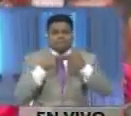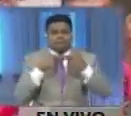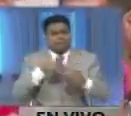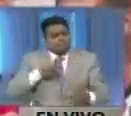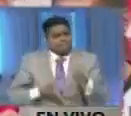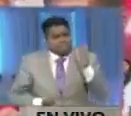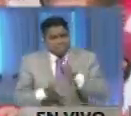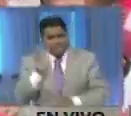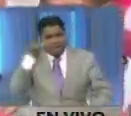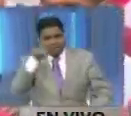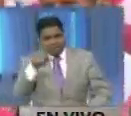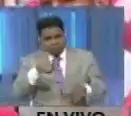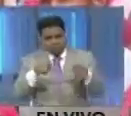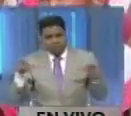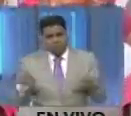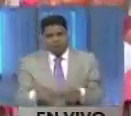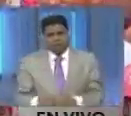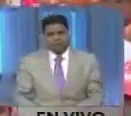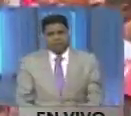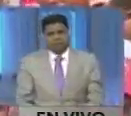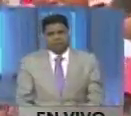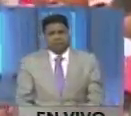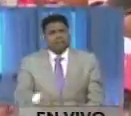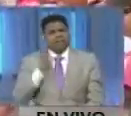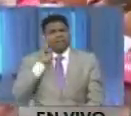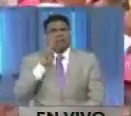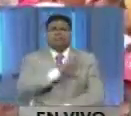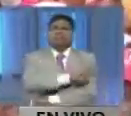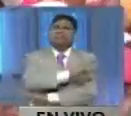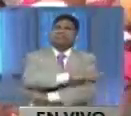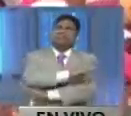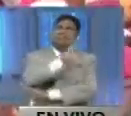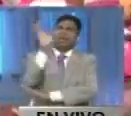Váyase hasta allá. Mire al cielo.